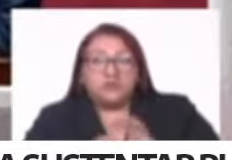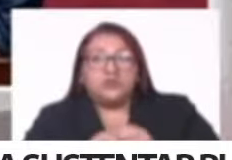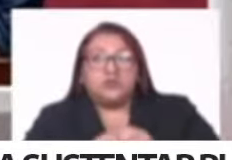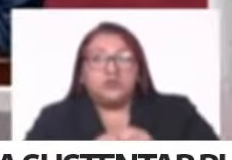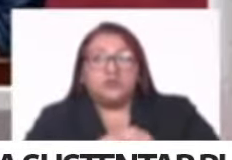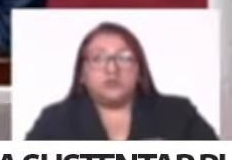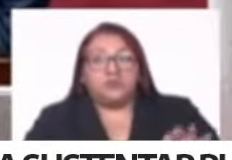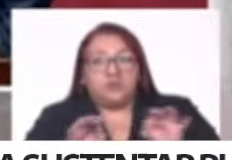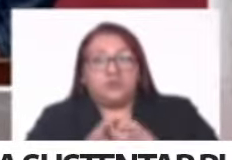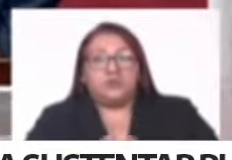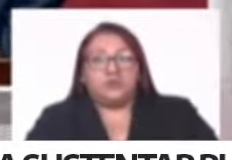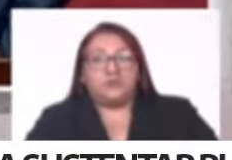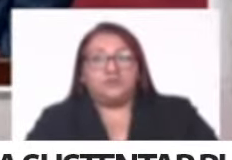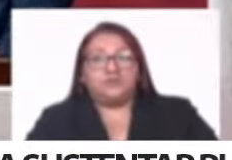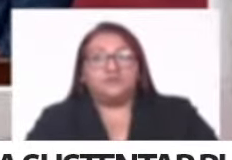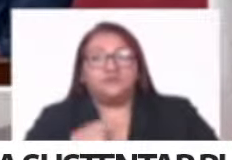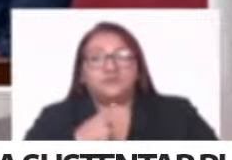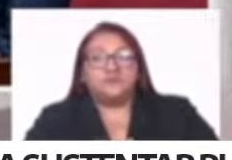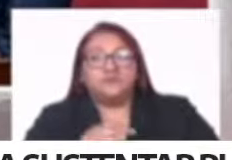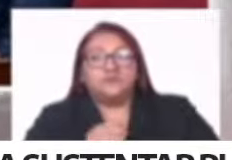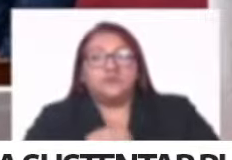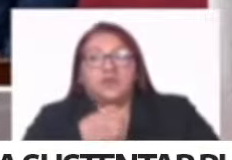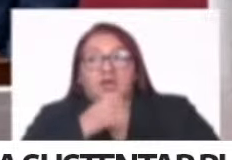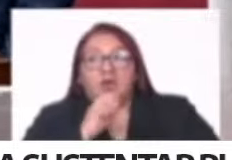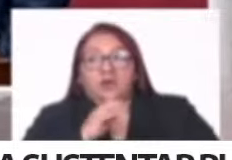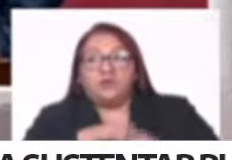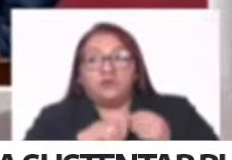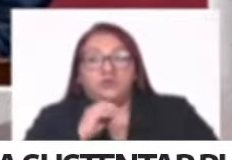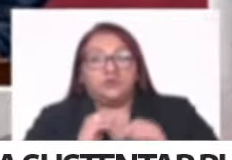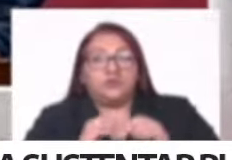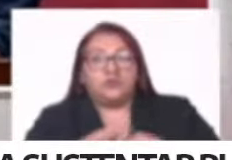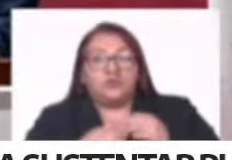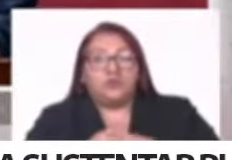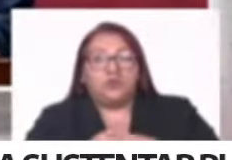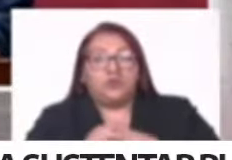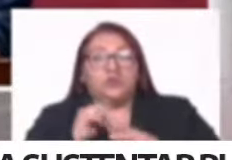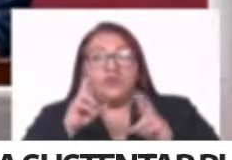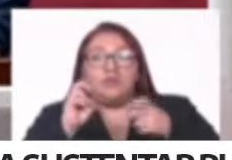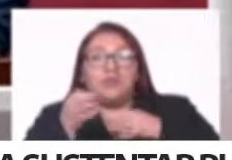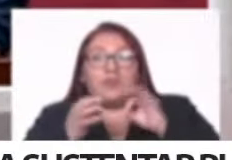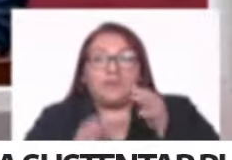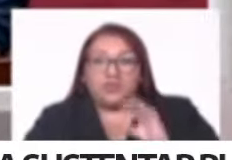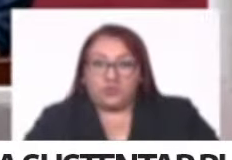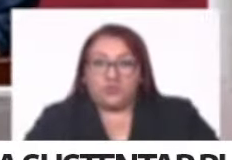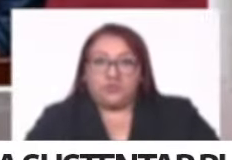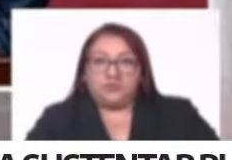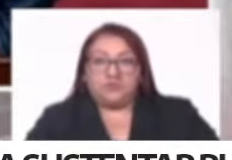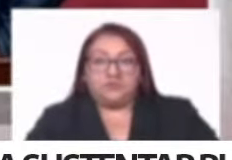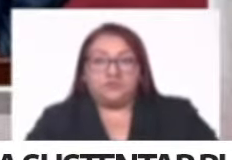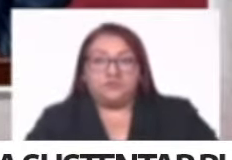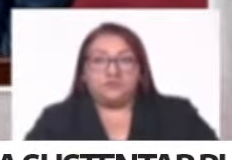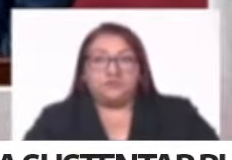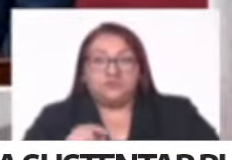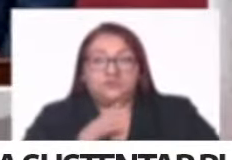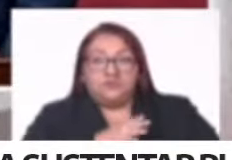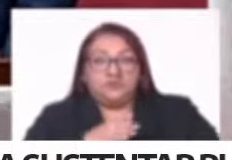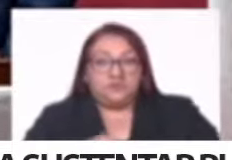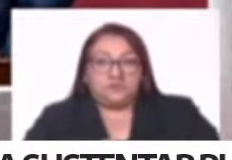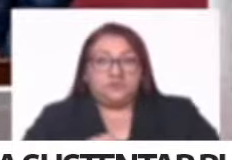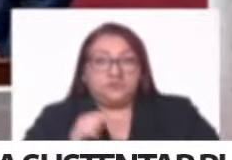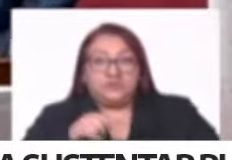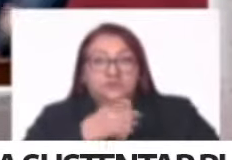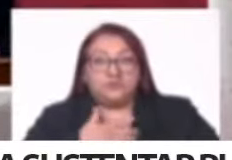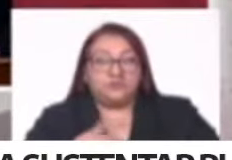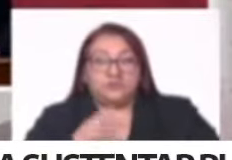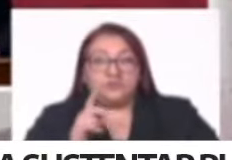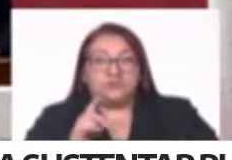y pluvial, lo que se llama la función de agua y saneamiento en lenguaje presupuestal. En el gobierno de la